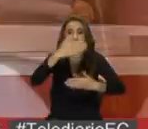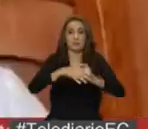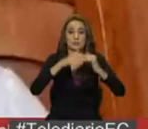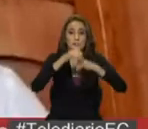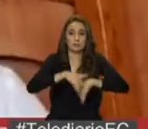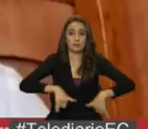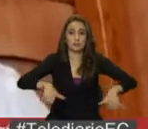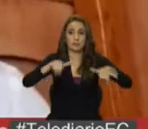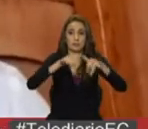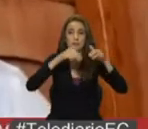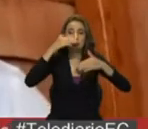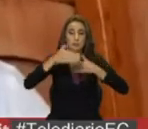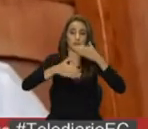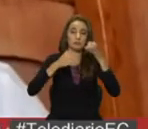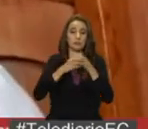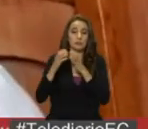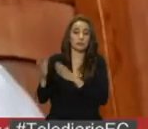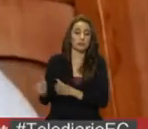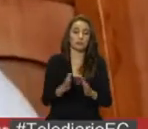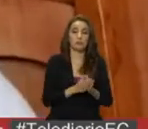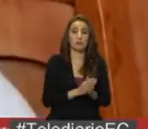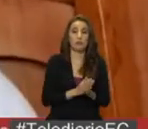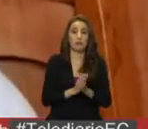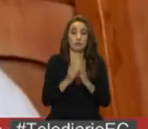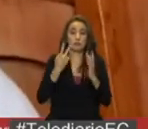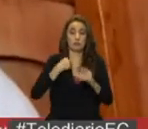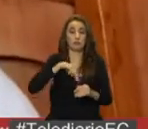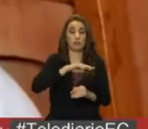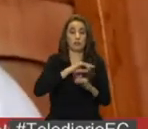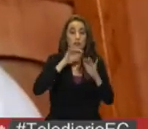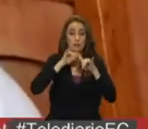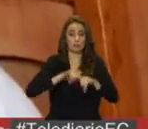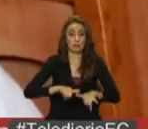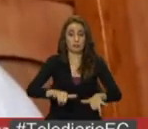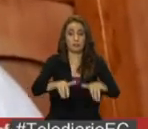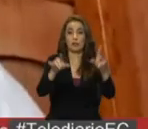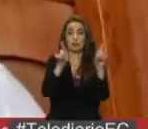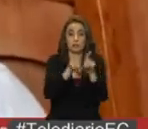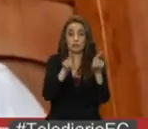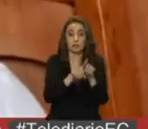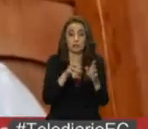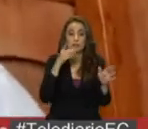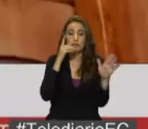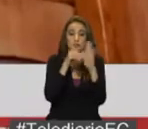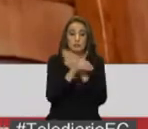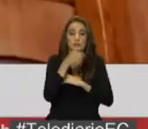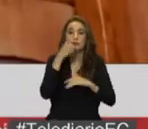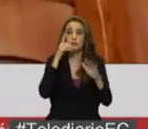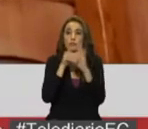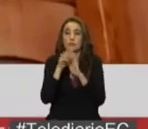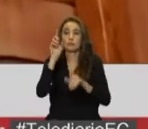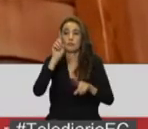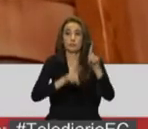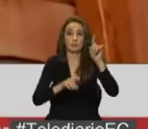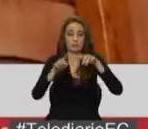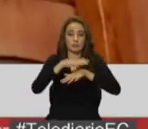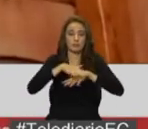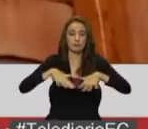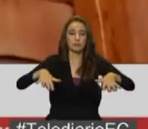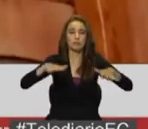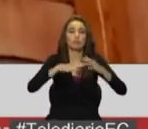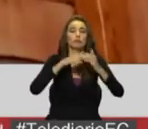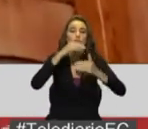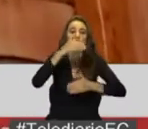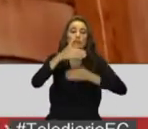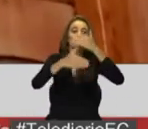los procesos judiciales. Ejercemos veeduría y venimos denunciando formalmente, documentadamente,